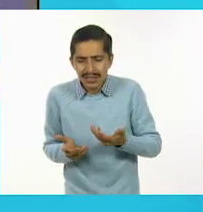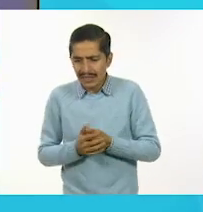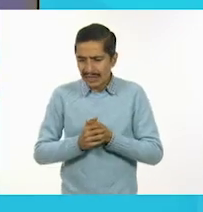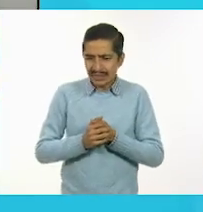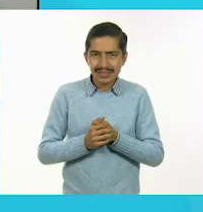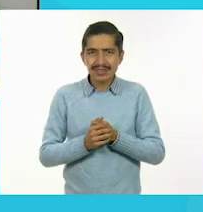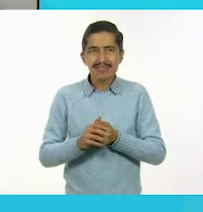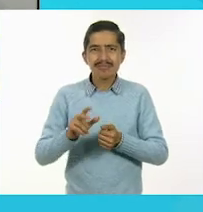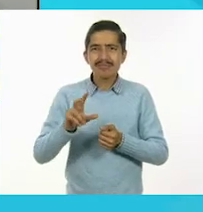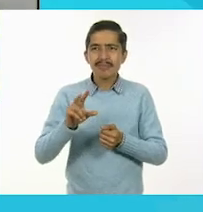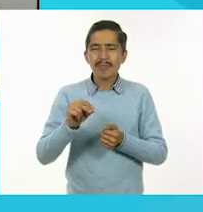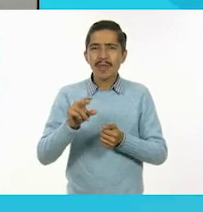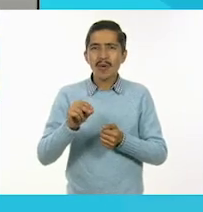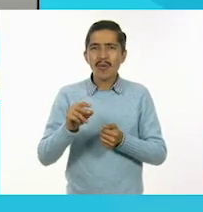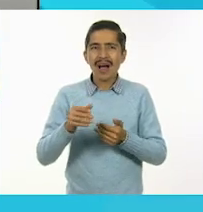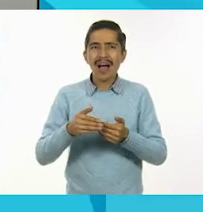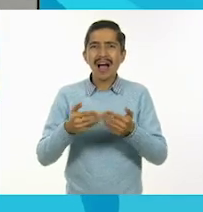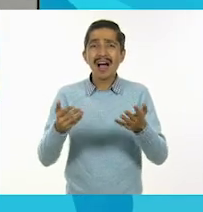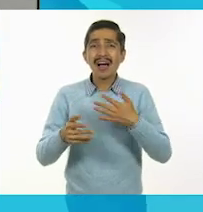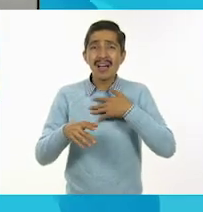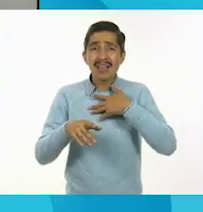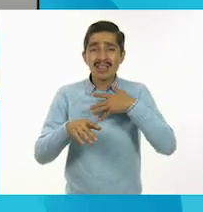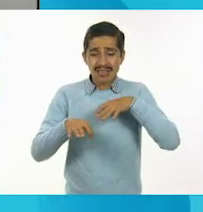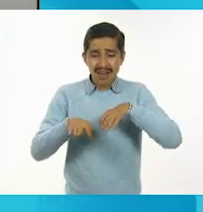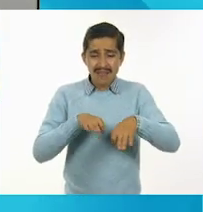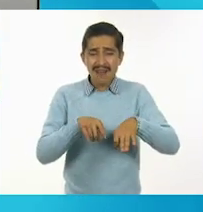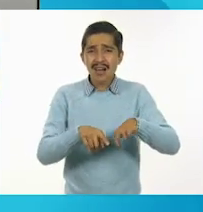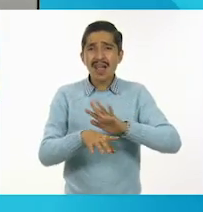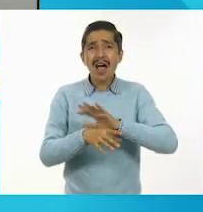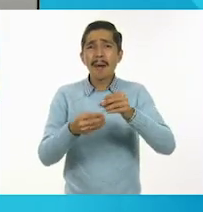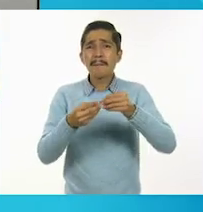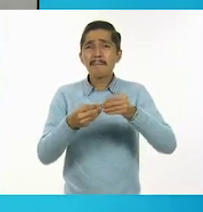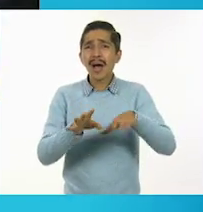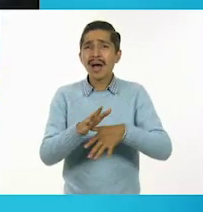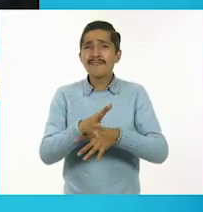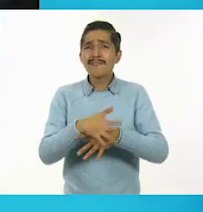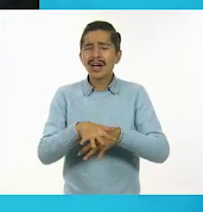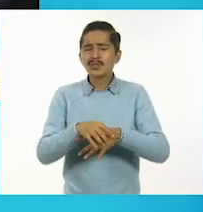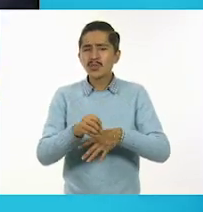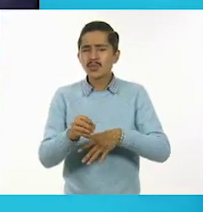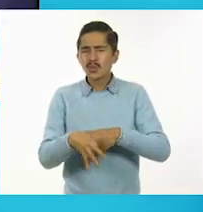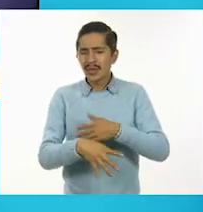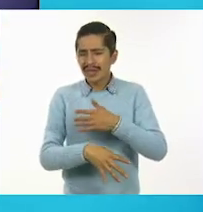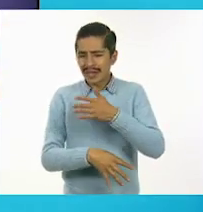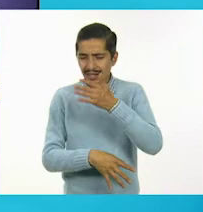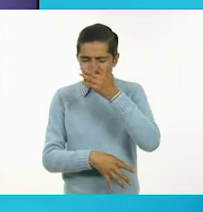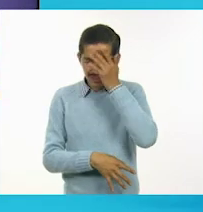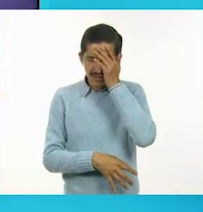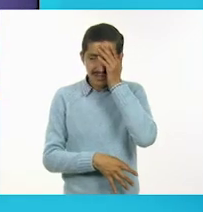no! ¡Ahora sí todo mi trabajo se perdió por completo!